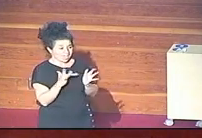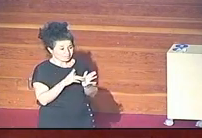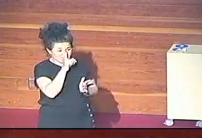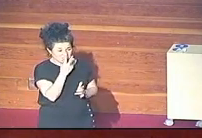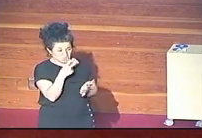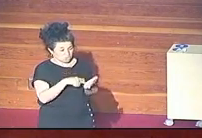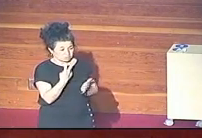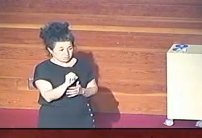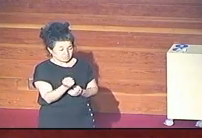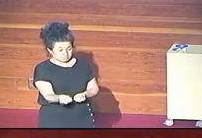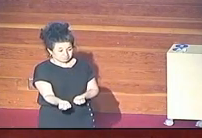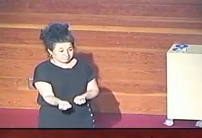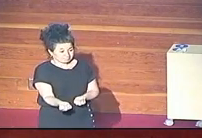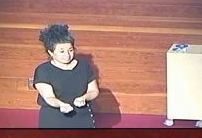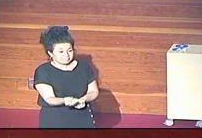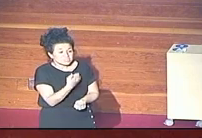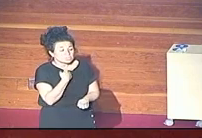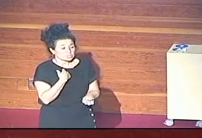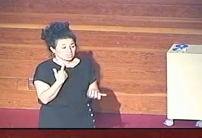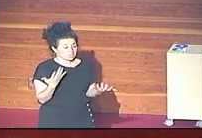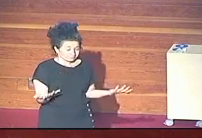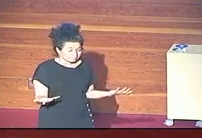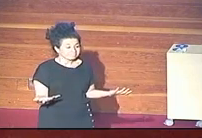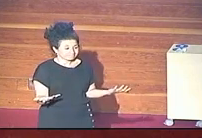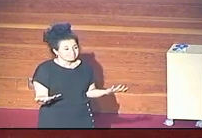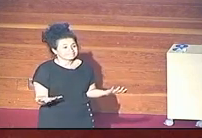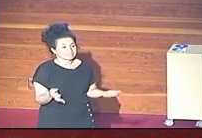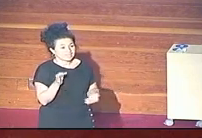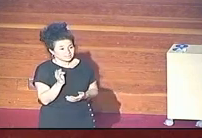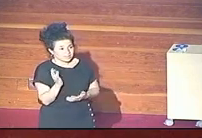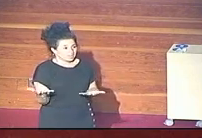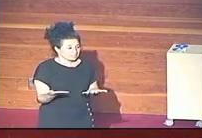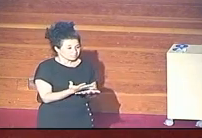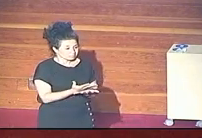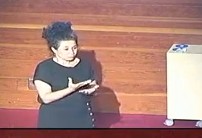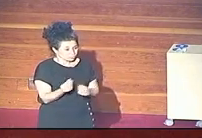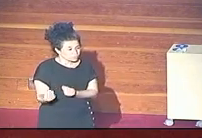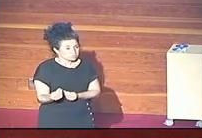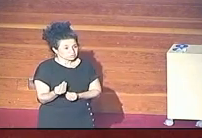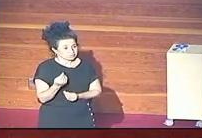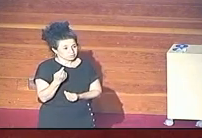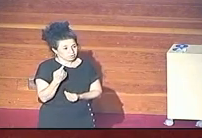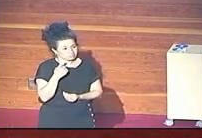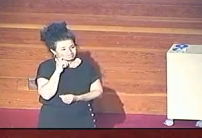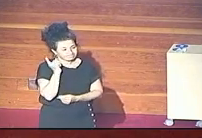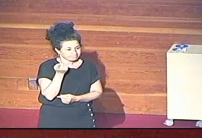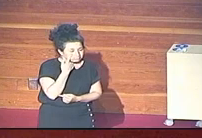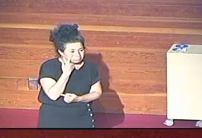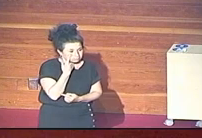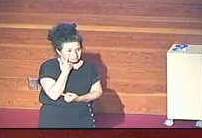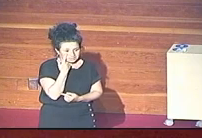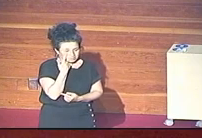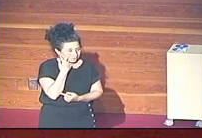que muchos bueno pues efectivamente nos dimos cuenta de hasta dónde habíamos conseguido y poner al límite